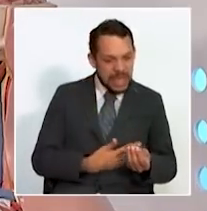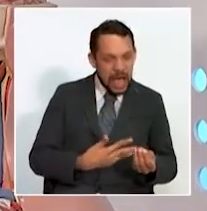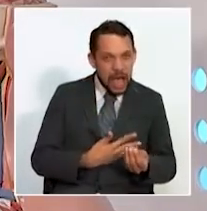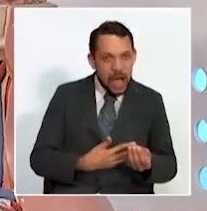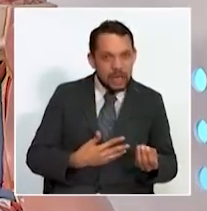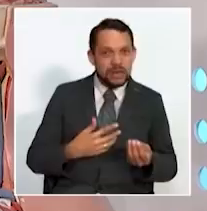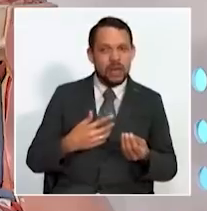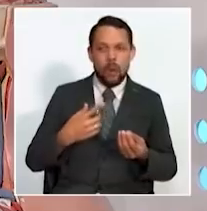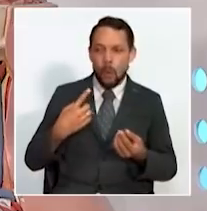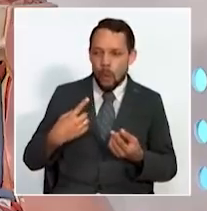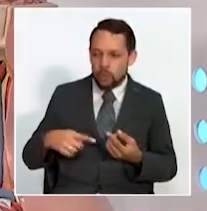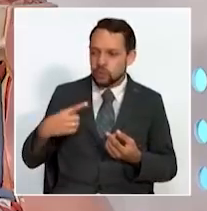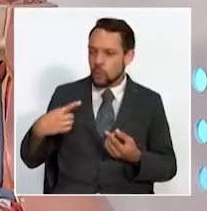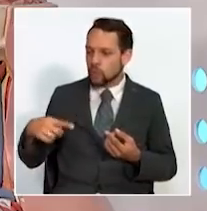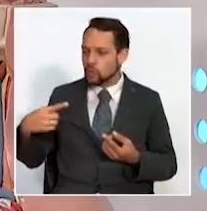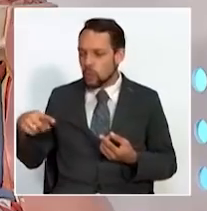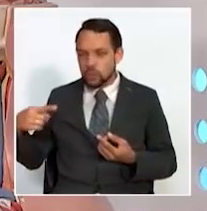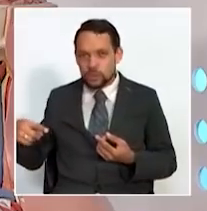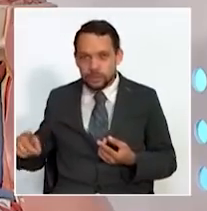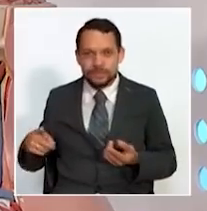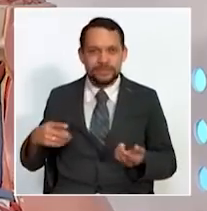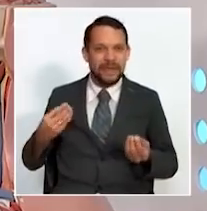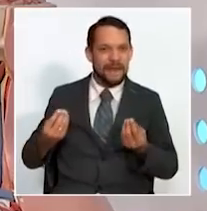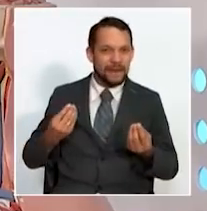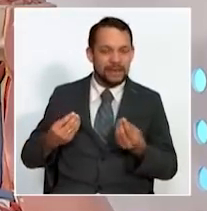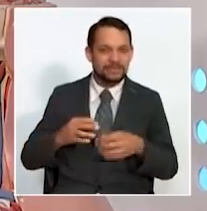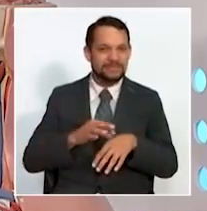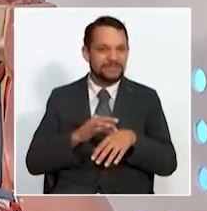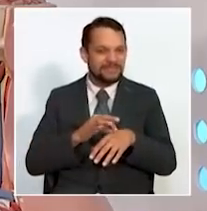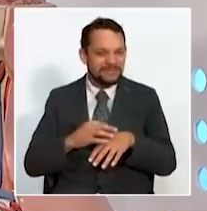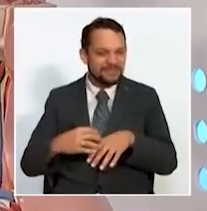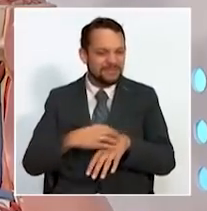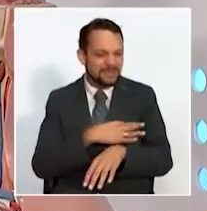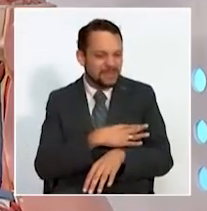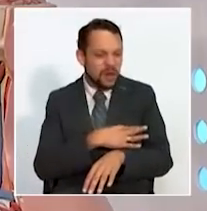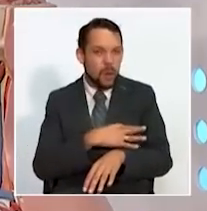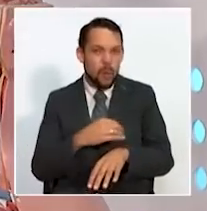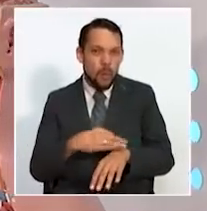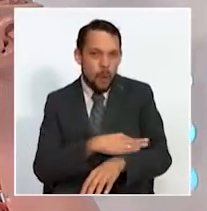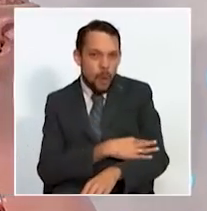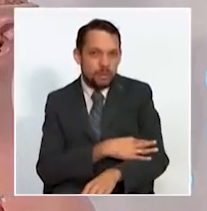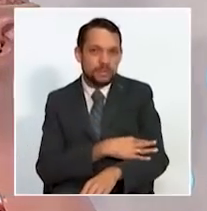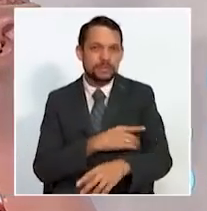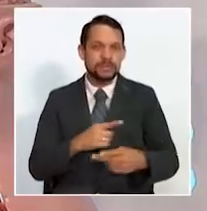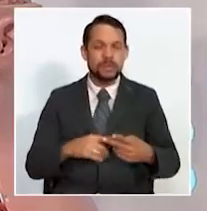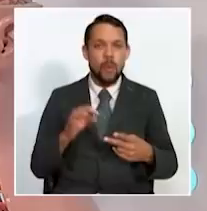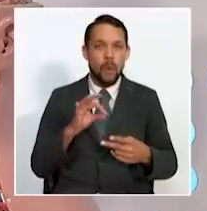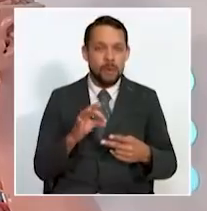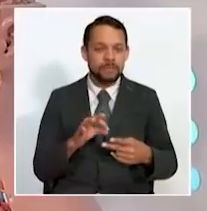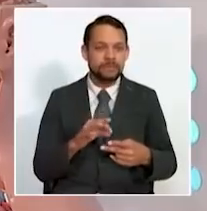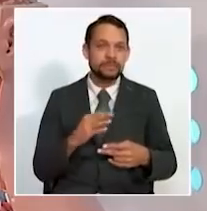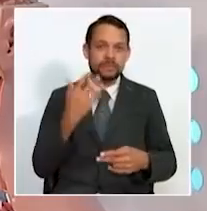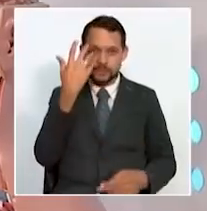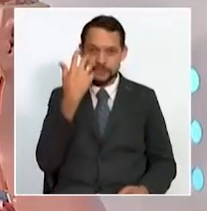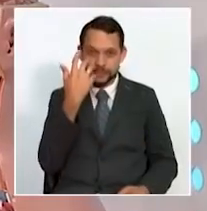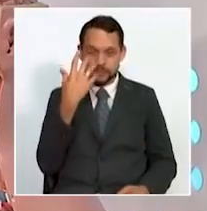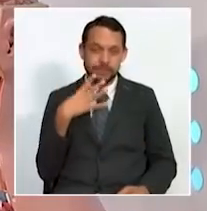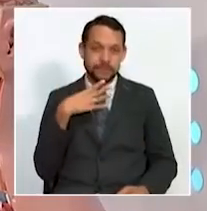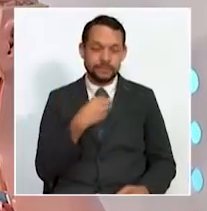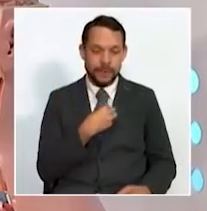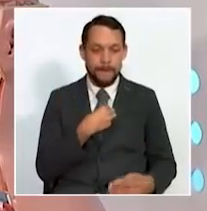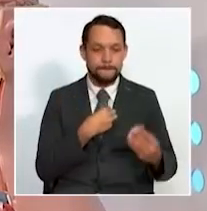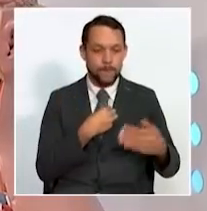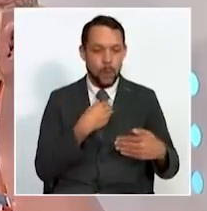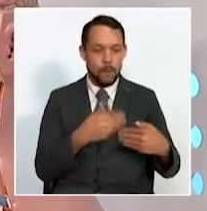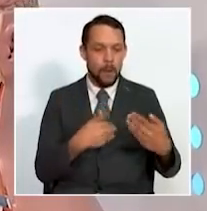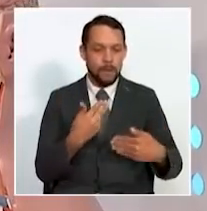estas que nos llevan a ver todo lo que es la alergia en el cuerpo. Y con la alergia, el cuadro hemático, todos estos, empezamos a armar el